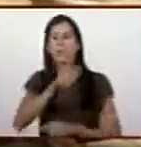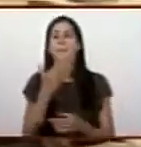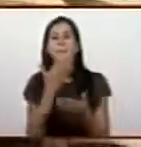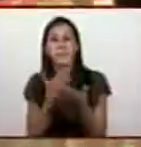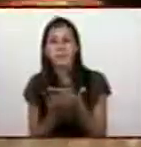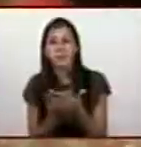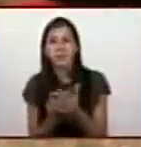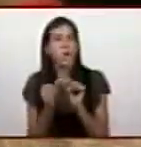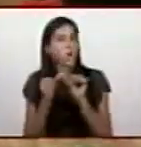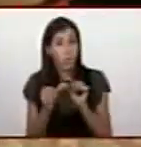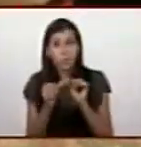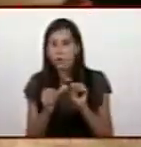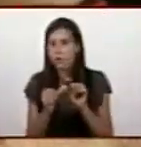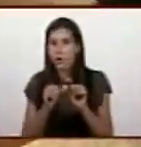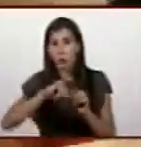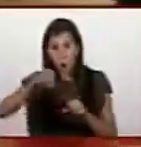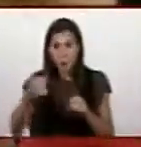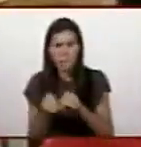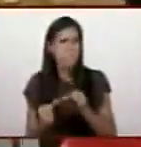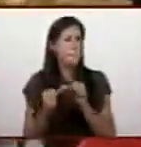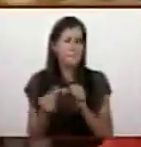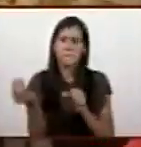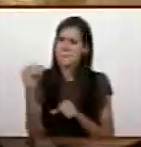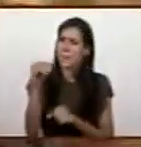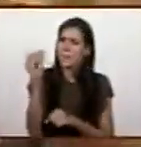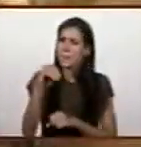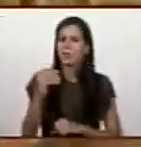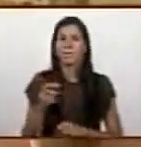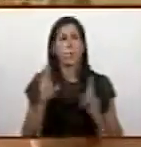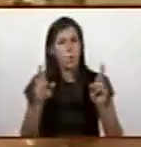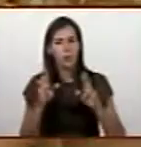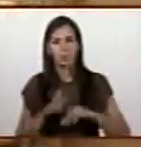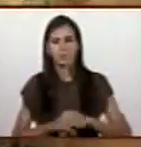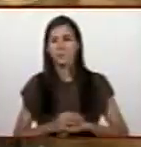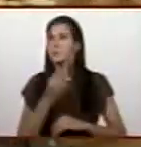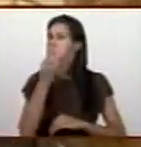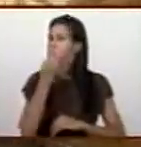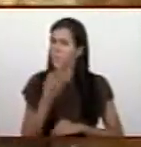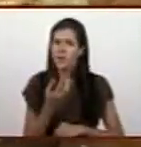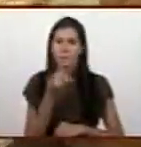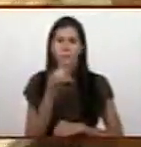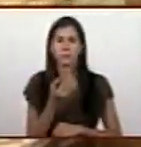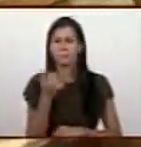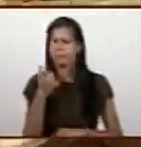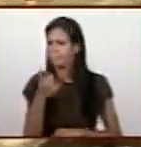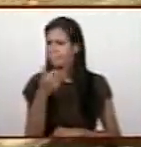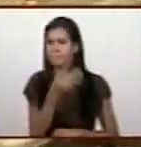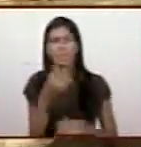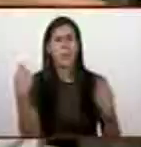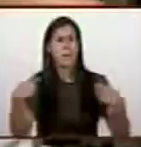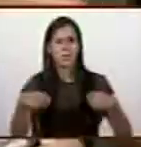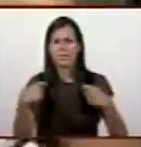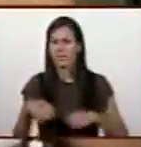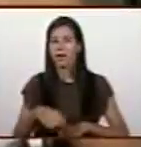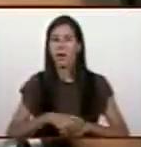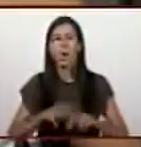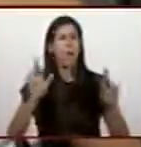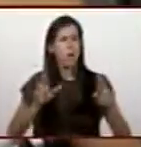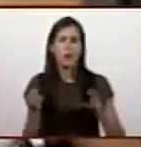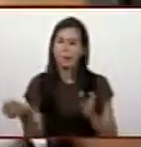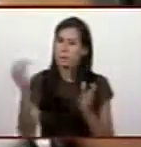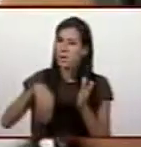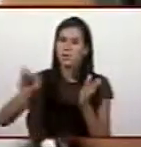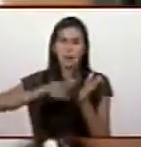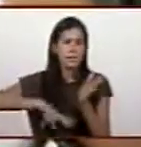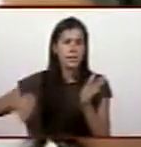solicitaron que estas jornadas se realicen con más frecuencia. Bueno, de verdad que demasiado bueno. Ojalá y siempre la estén